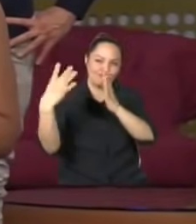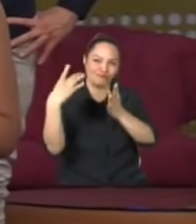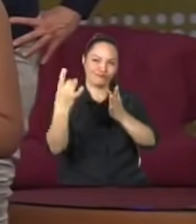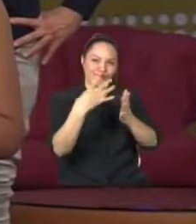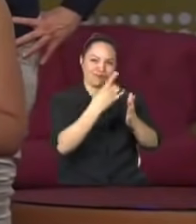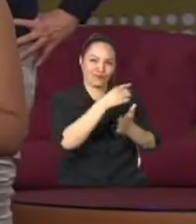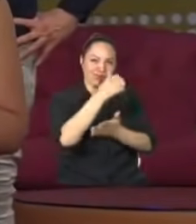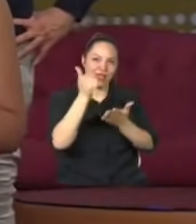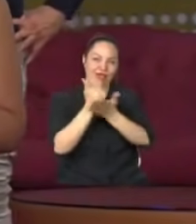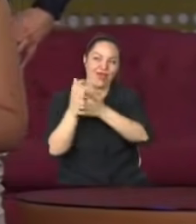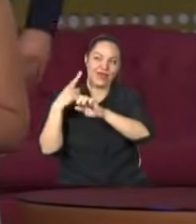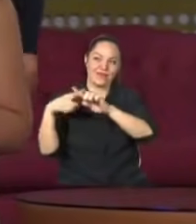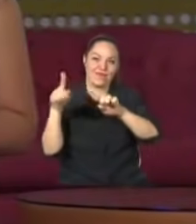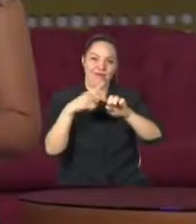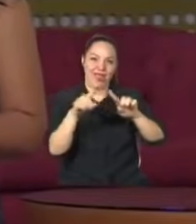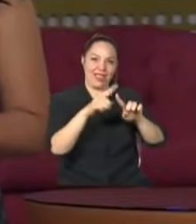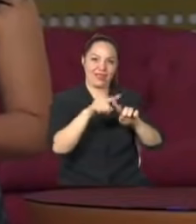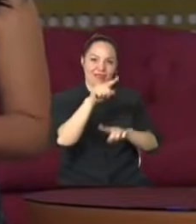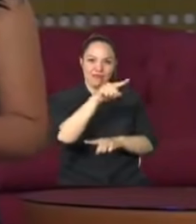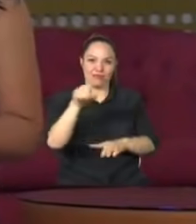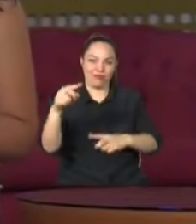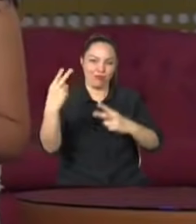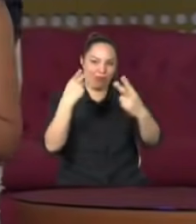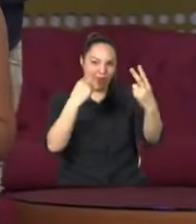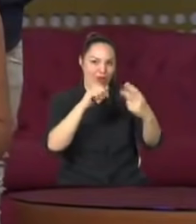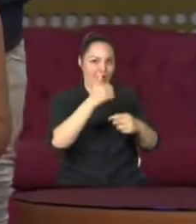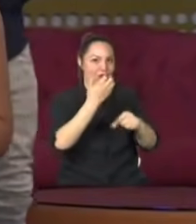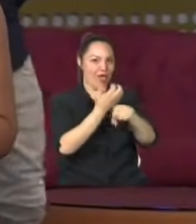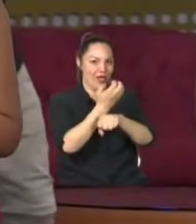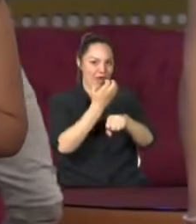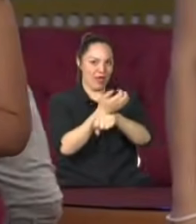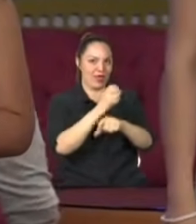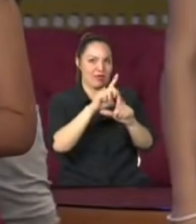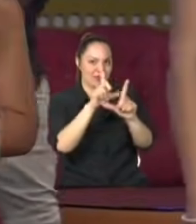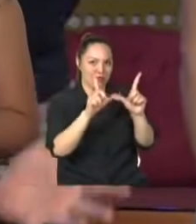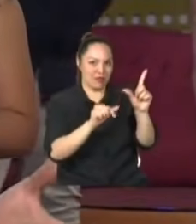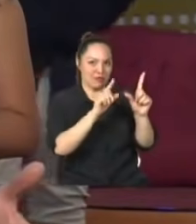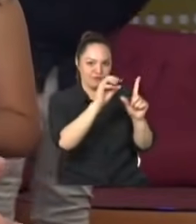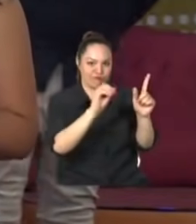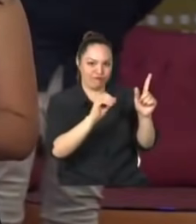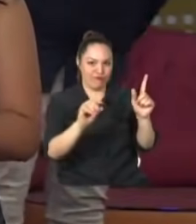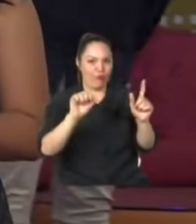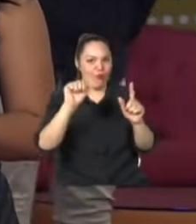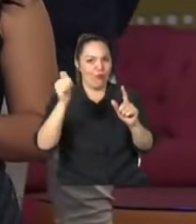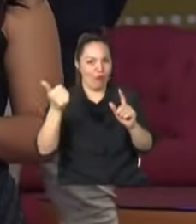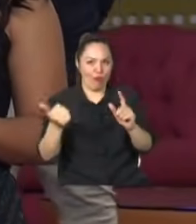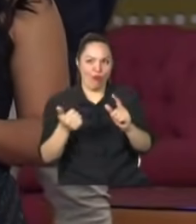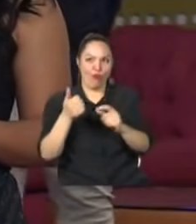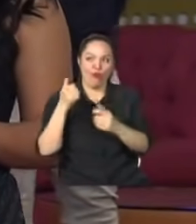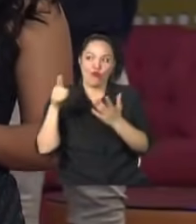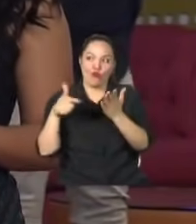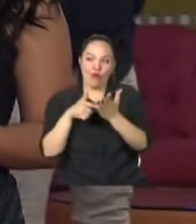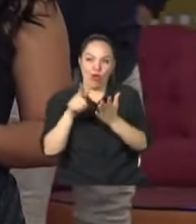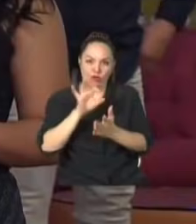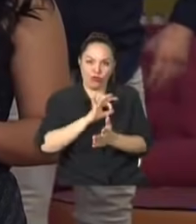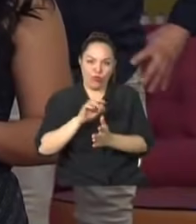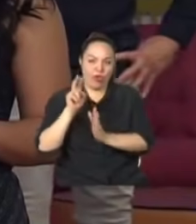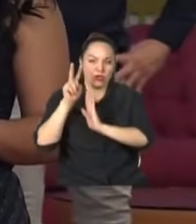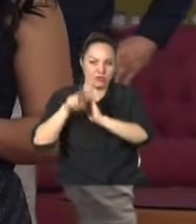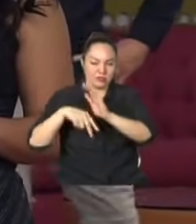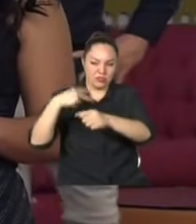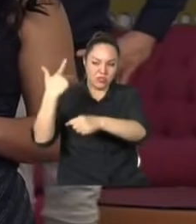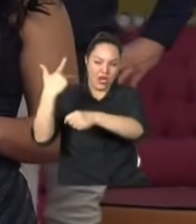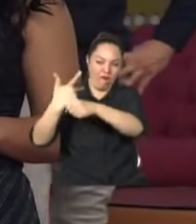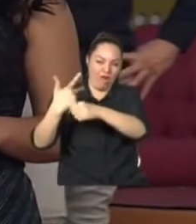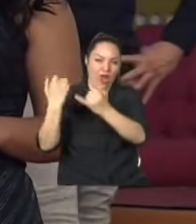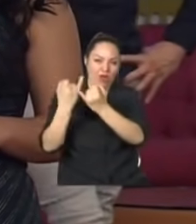ciudades. Y tú que nos ves en otro estado de la República Mexicana o nos ves fuera de México, puedes grabarte como lo